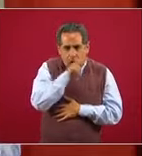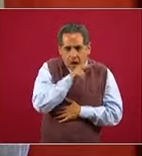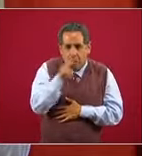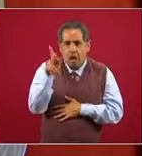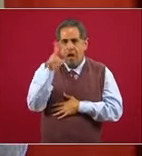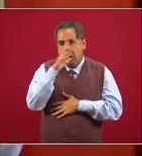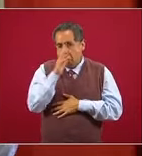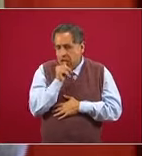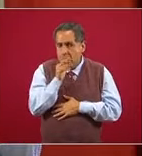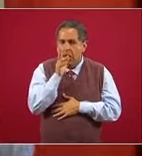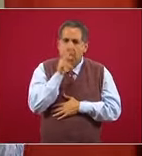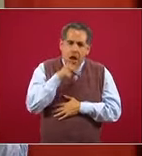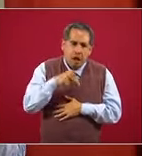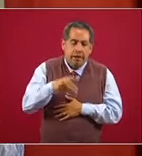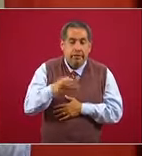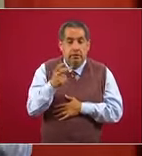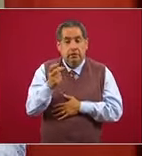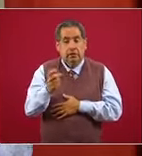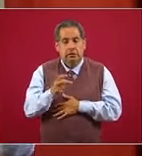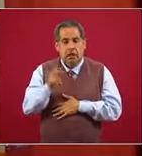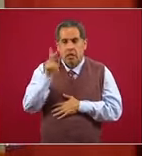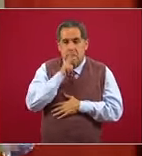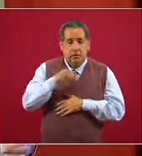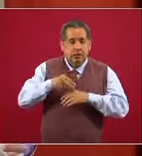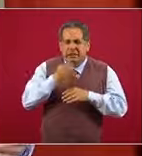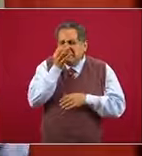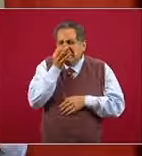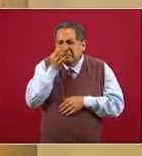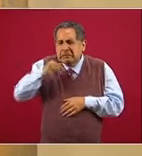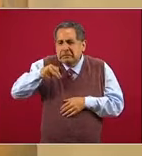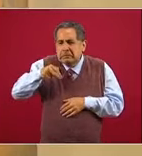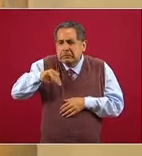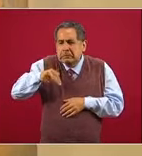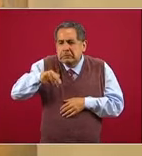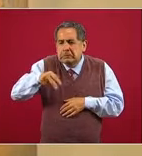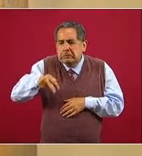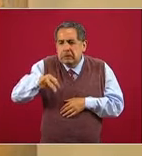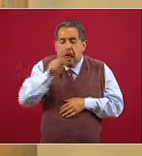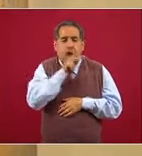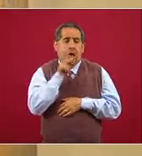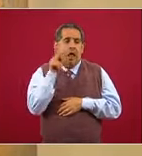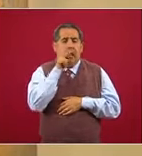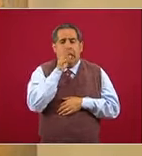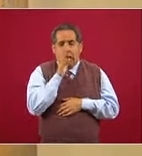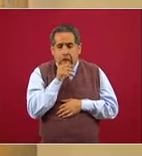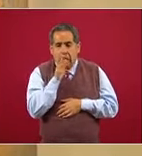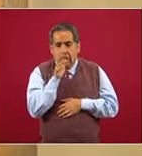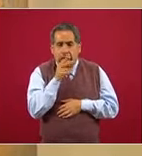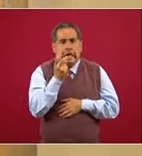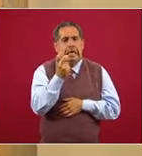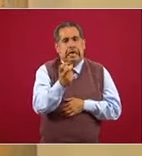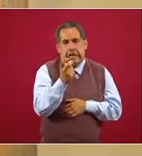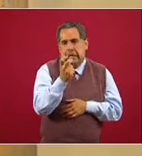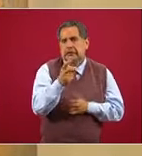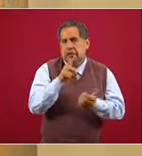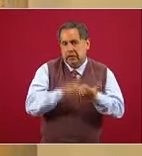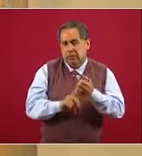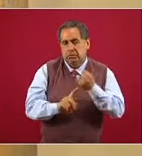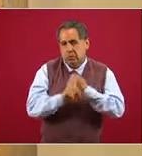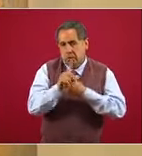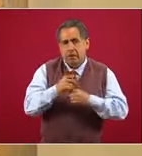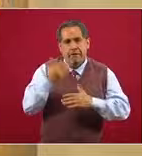¿sí? La pérdida del aliento al dar apenas unos pasos es un signo de que tiene dificultad para